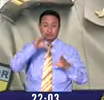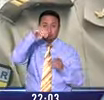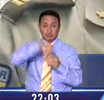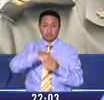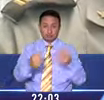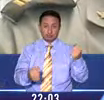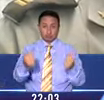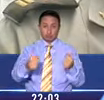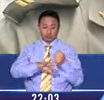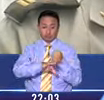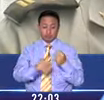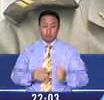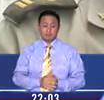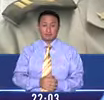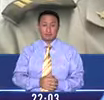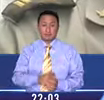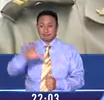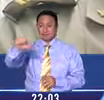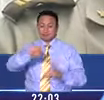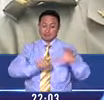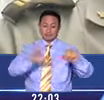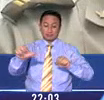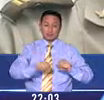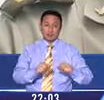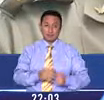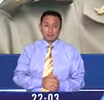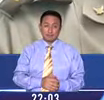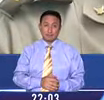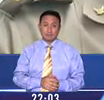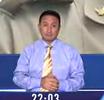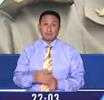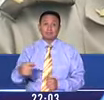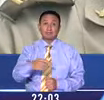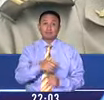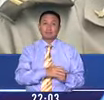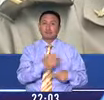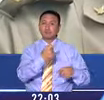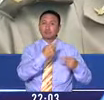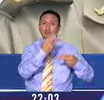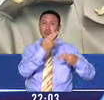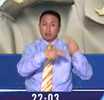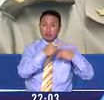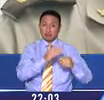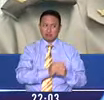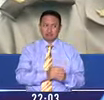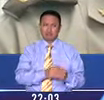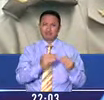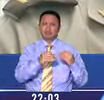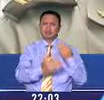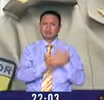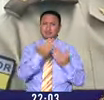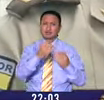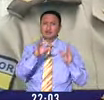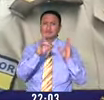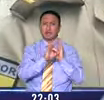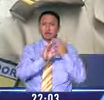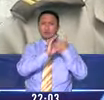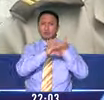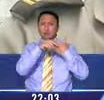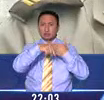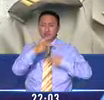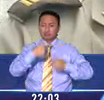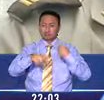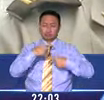del vehículo, prácticamente les desmantelan. Eso es comercializado a través de canales ilegales en las